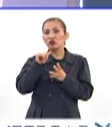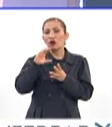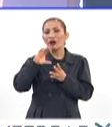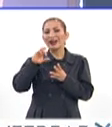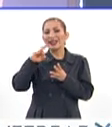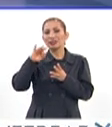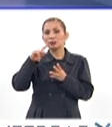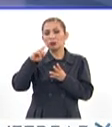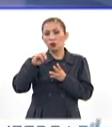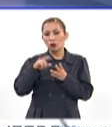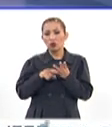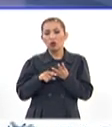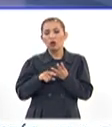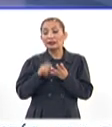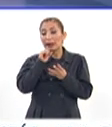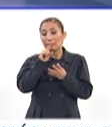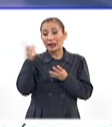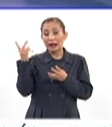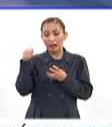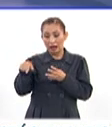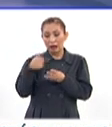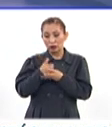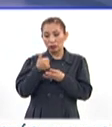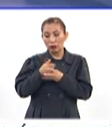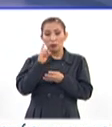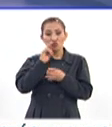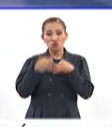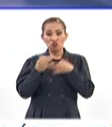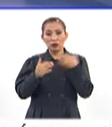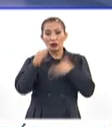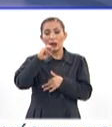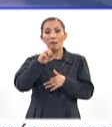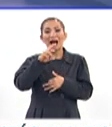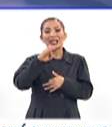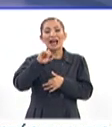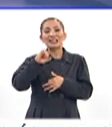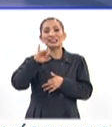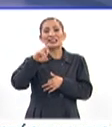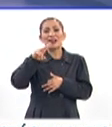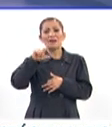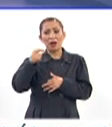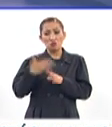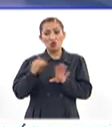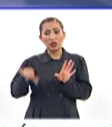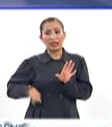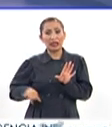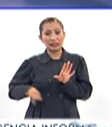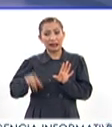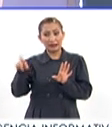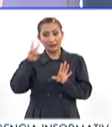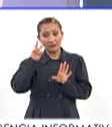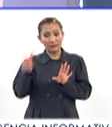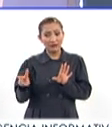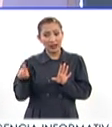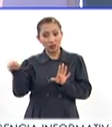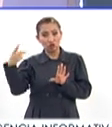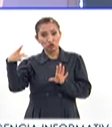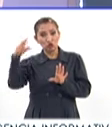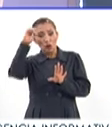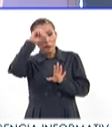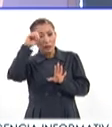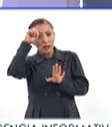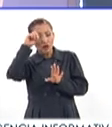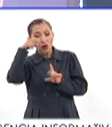Crespo, estuvo con nosotros, y también estuvo con nosotros la magistrada María Silva, que me pareció muy interesante considerar la